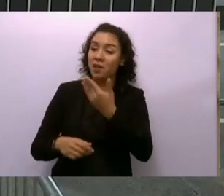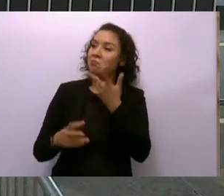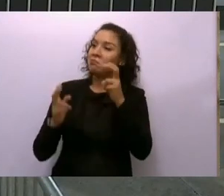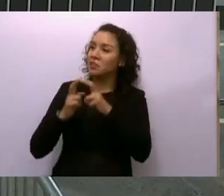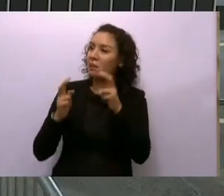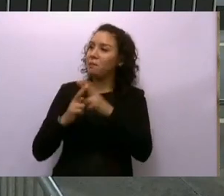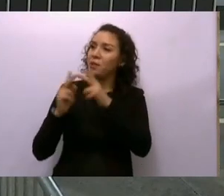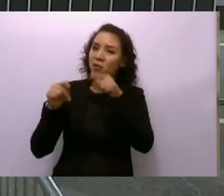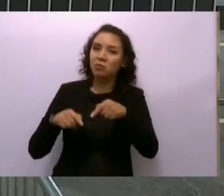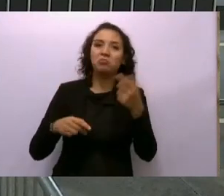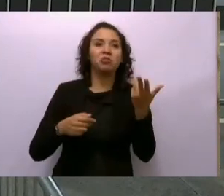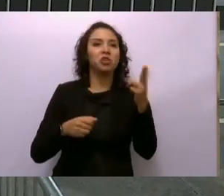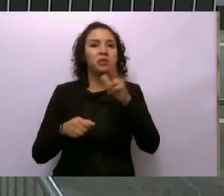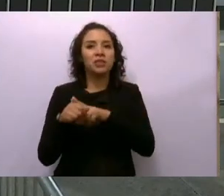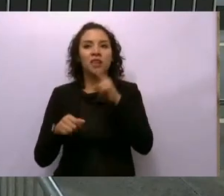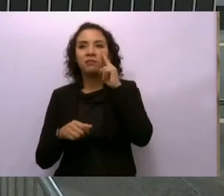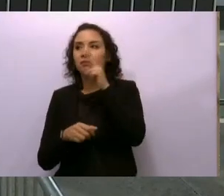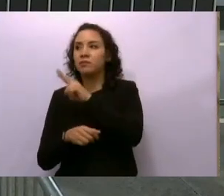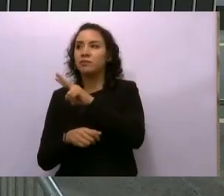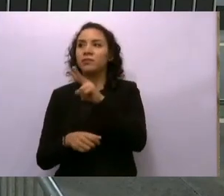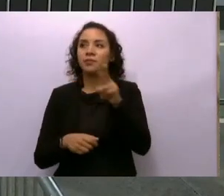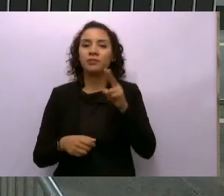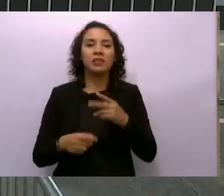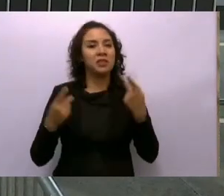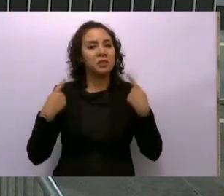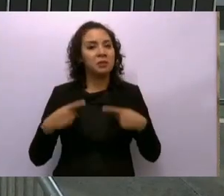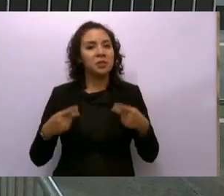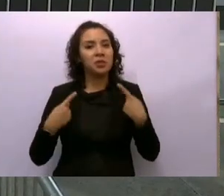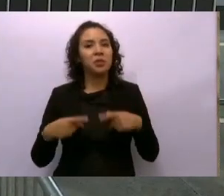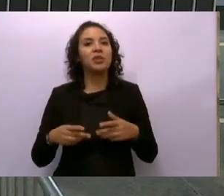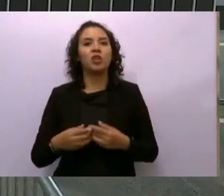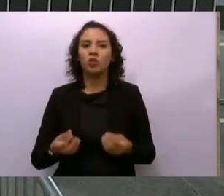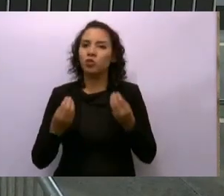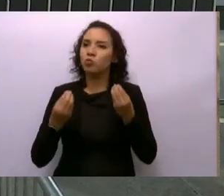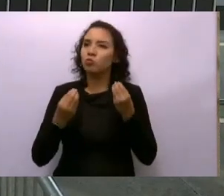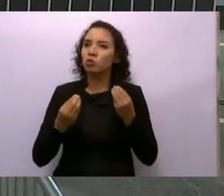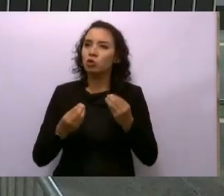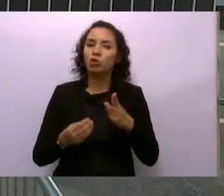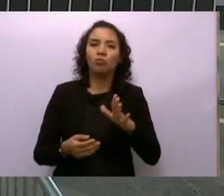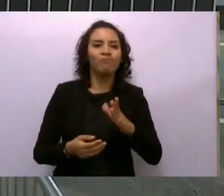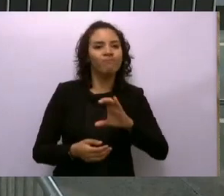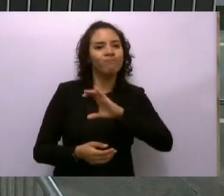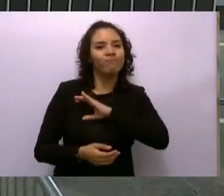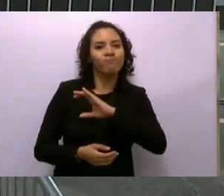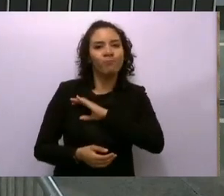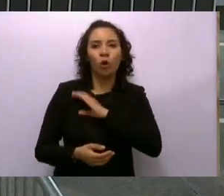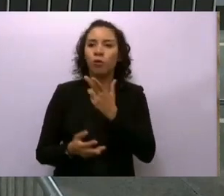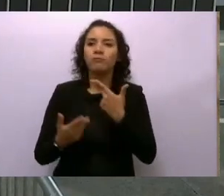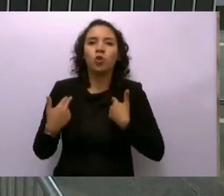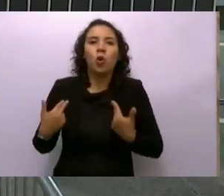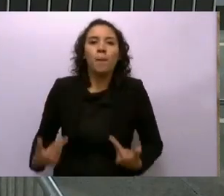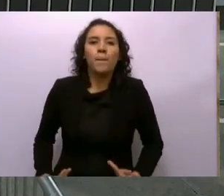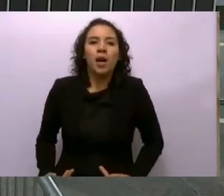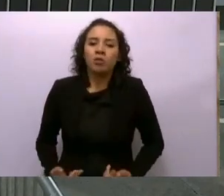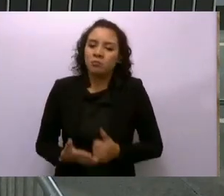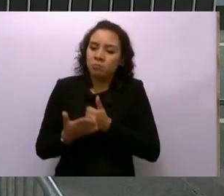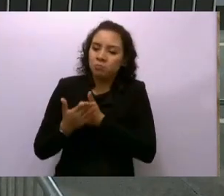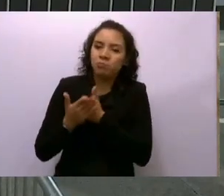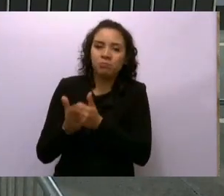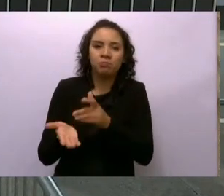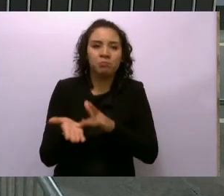este hospital, y gente con mucha entrega, con mucho humanismo.